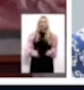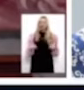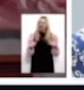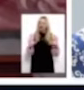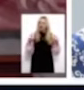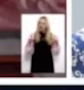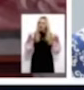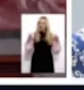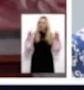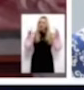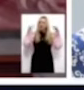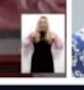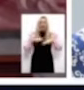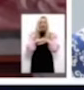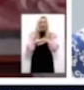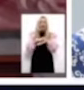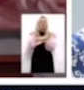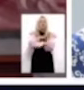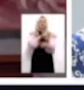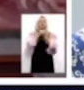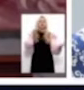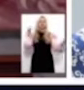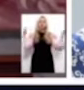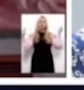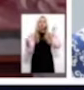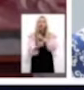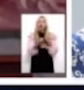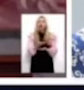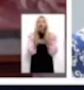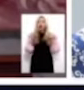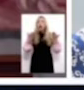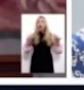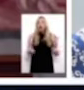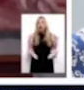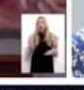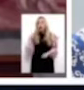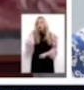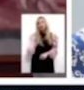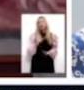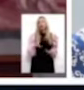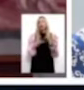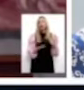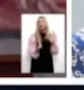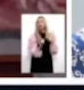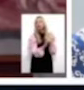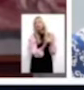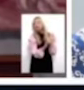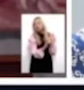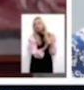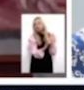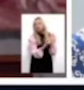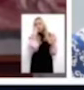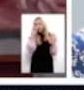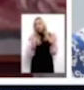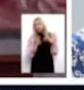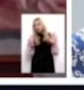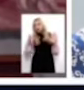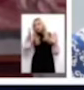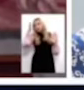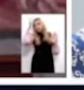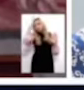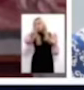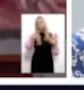mañana. Es decir, la condición fundamental para que se active la discusión en el Pleno es el dictamen de la